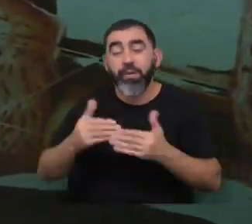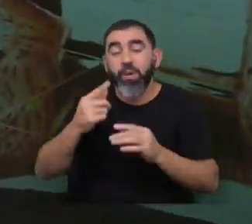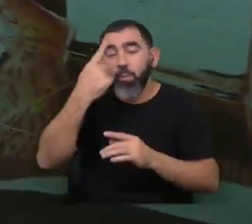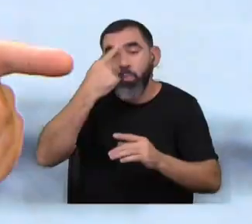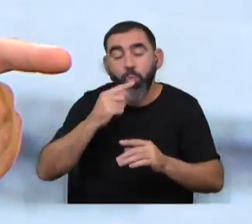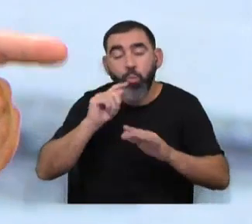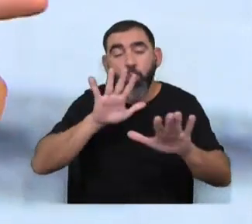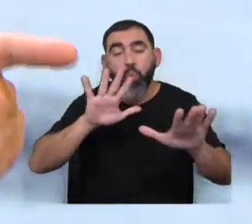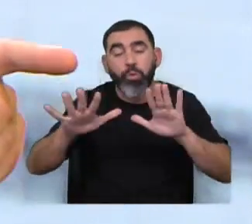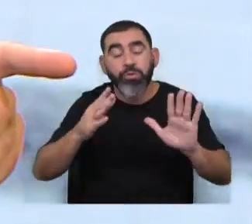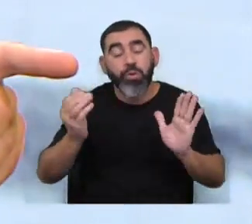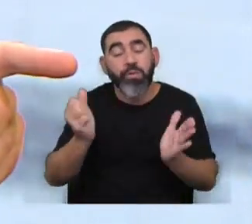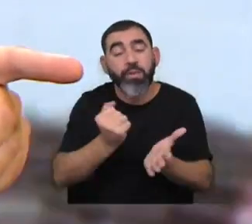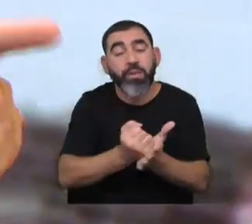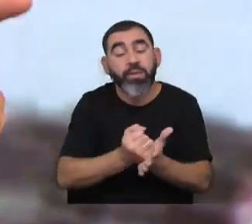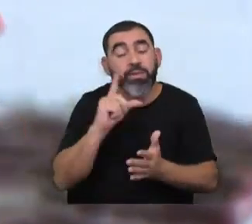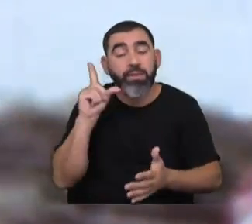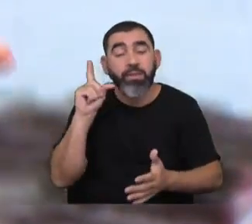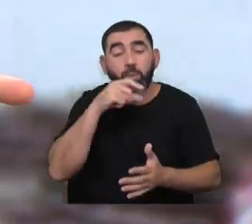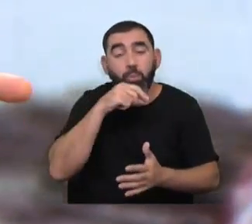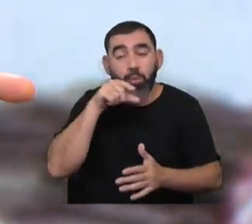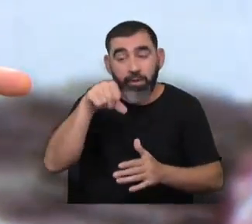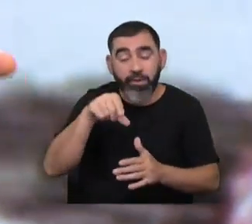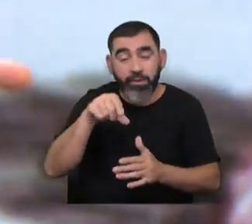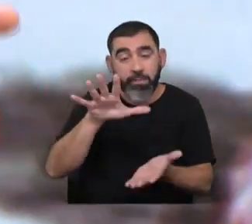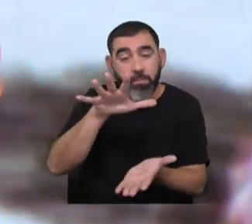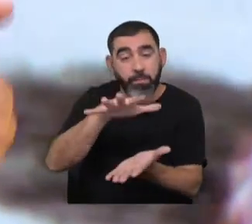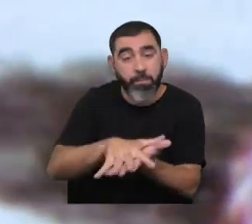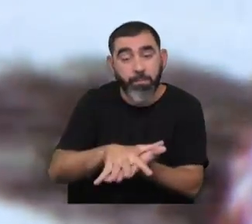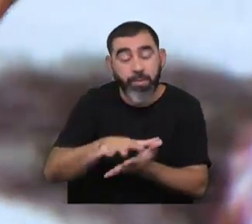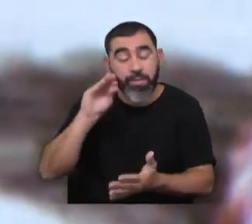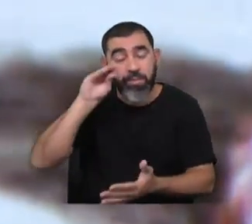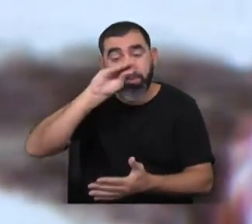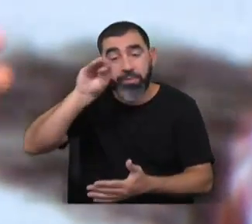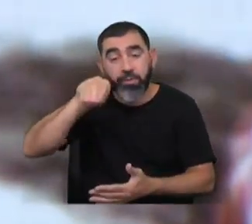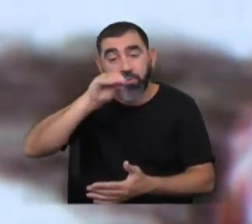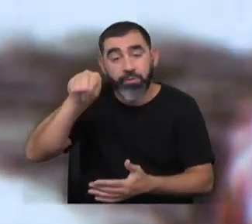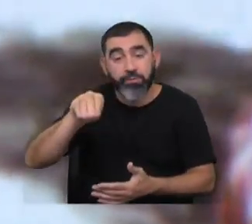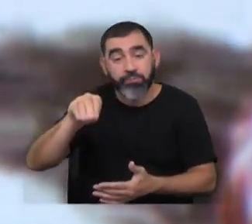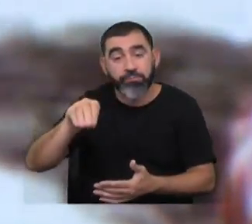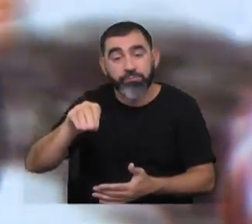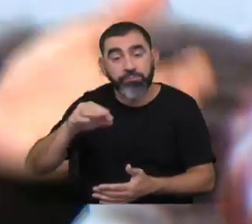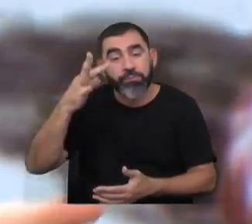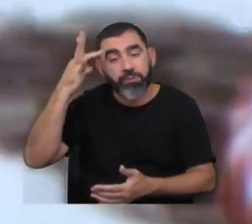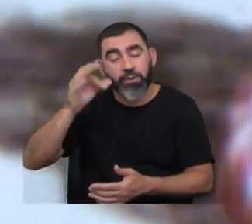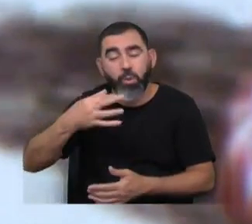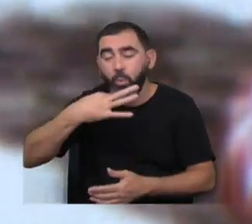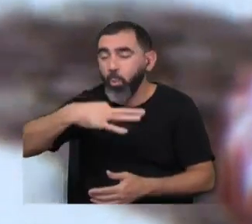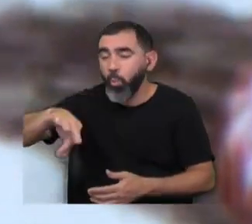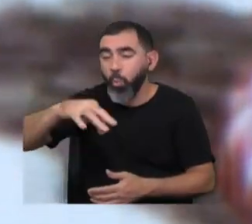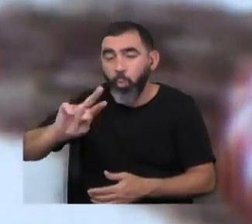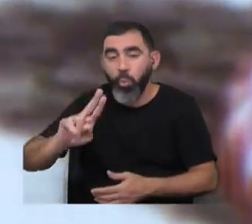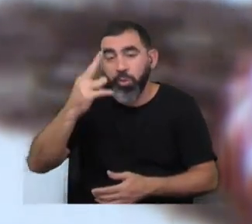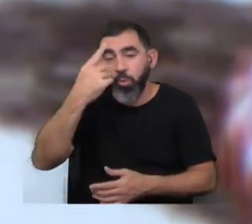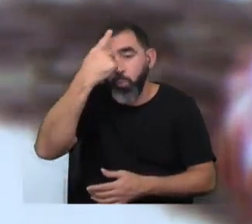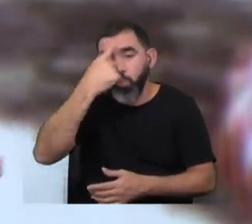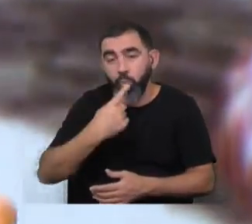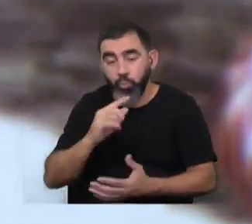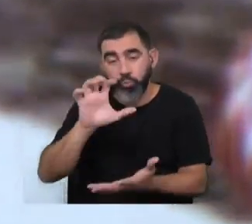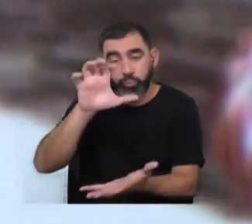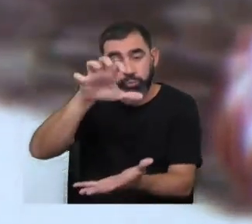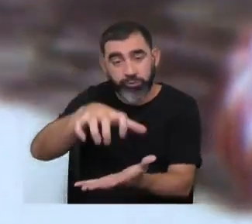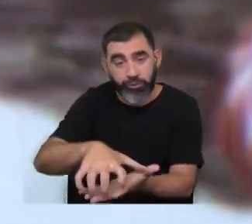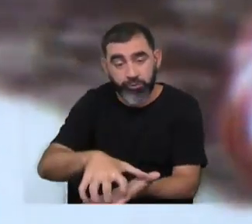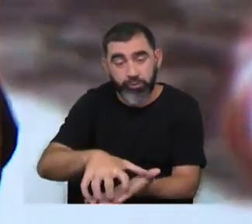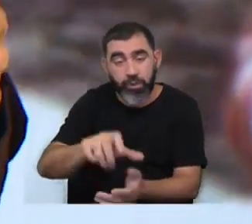del Sitio de las Huellas en Tacuarembó, donde están las huellas de dinosaurio, con creo una cosa única para Uruguay, un museo de sitio,